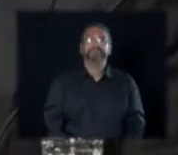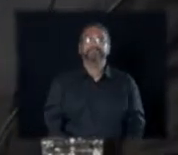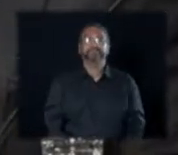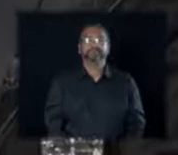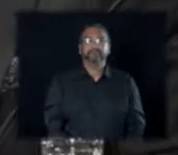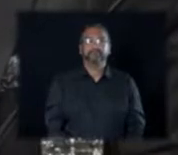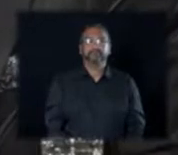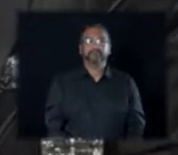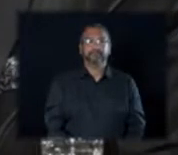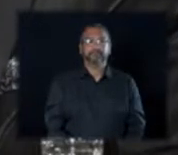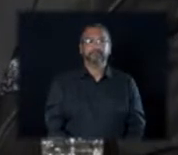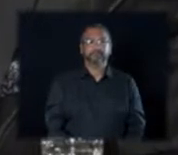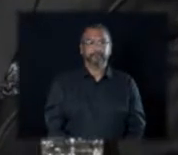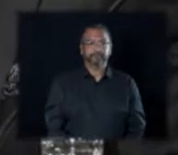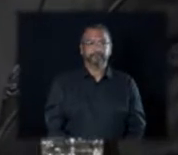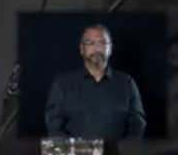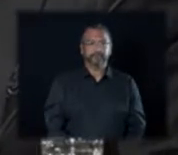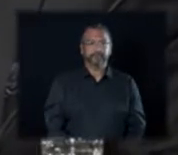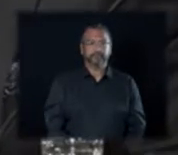Bienvenido, Carlos.